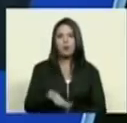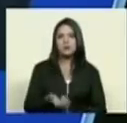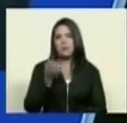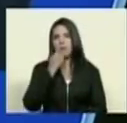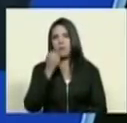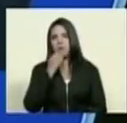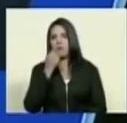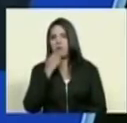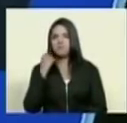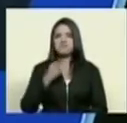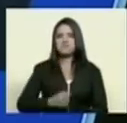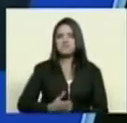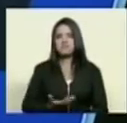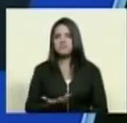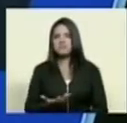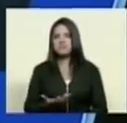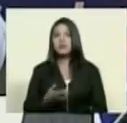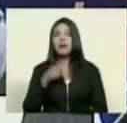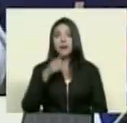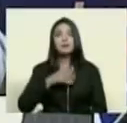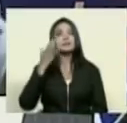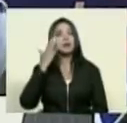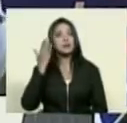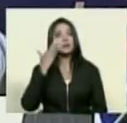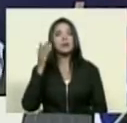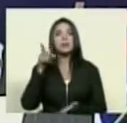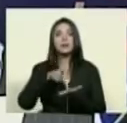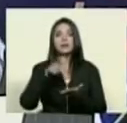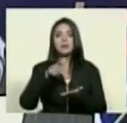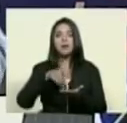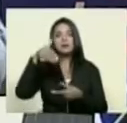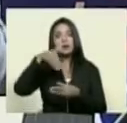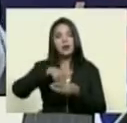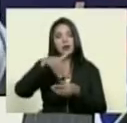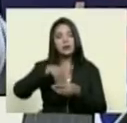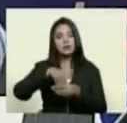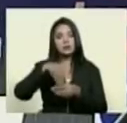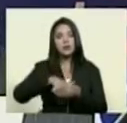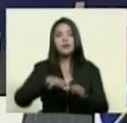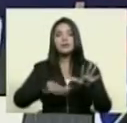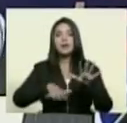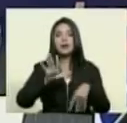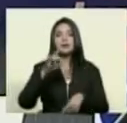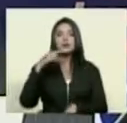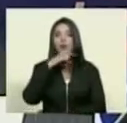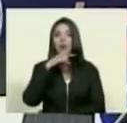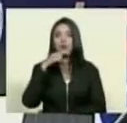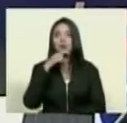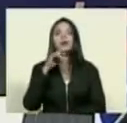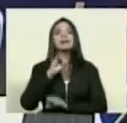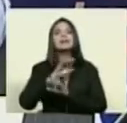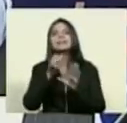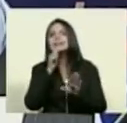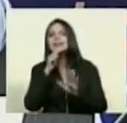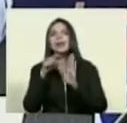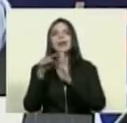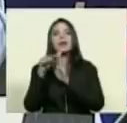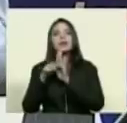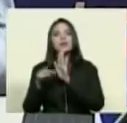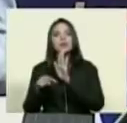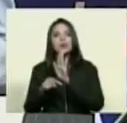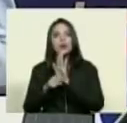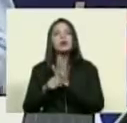prepotente, que sabía que estaba participando en las elecciones del 15 de octubre bajo las reglas que impuso